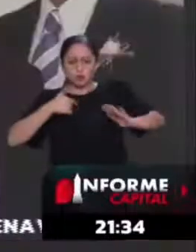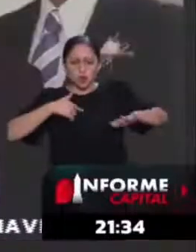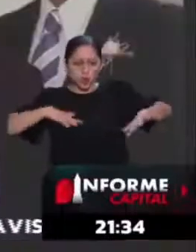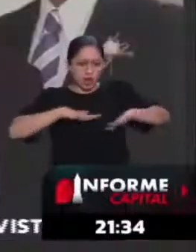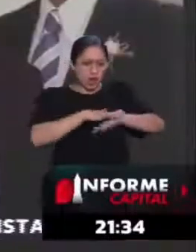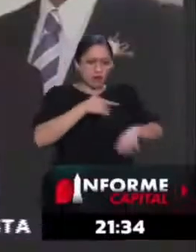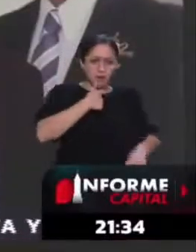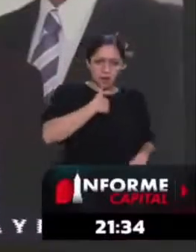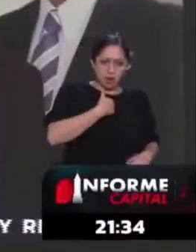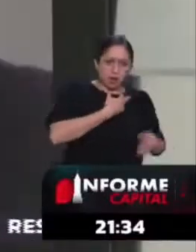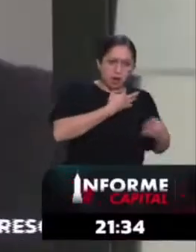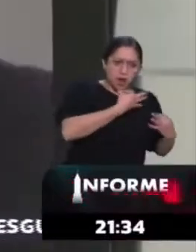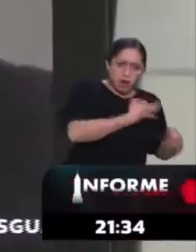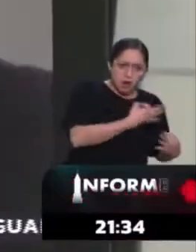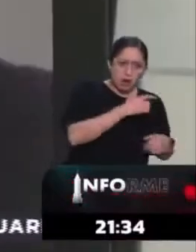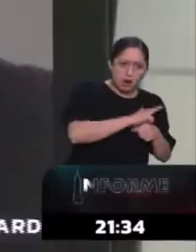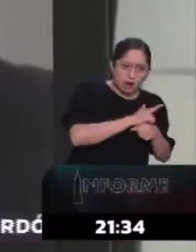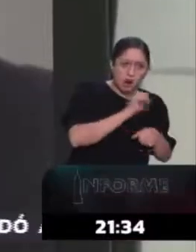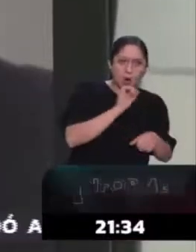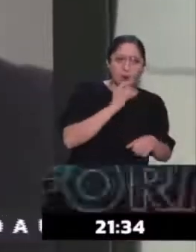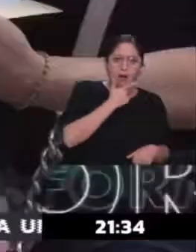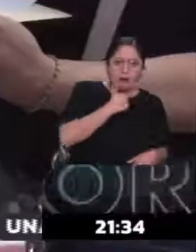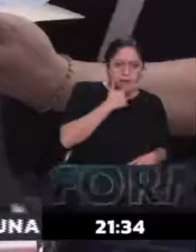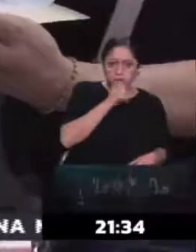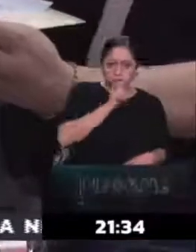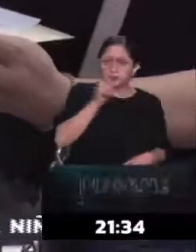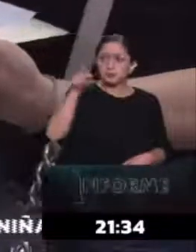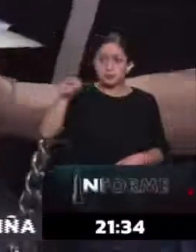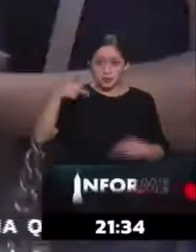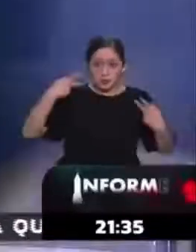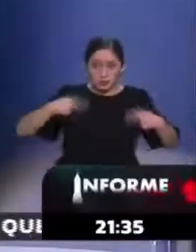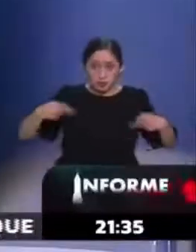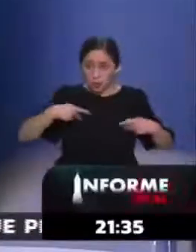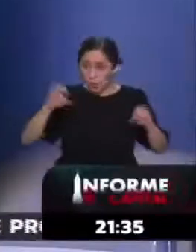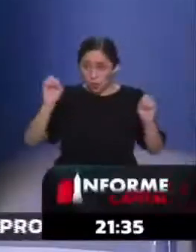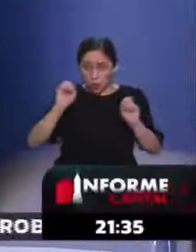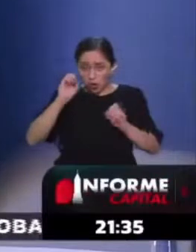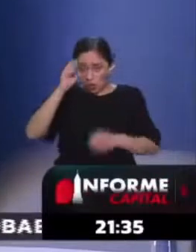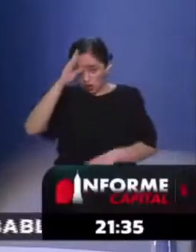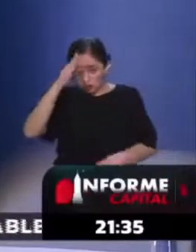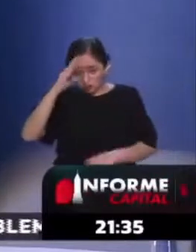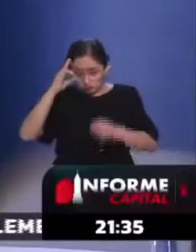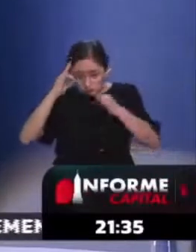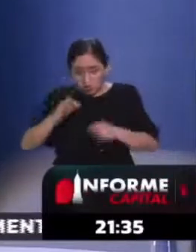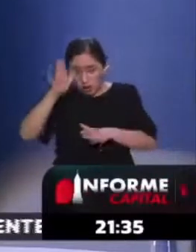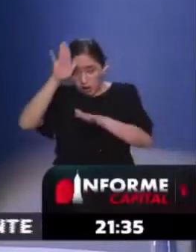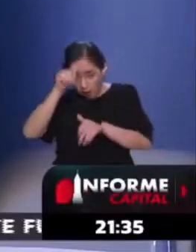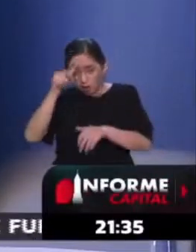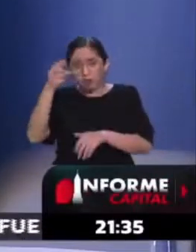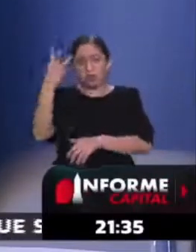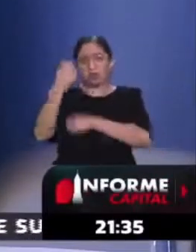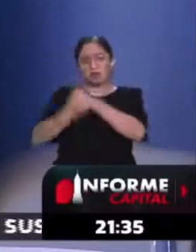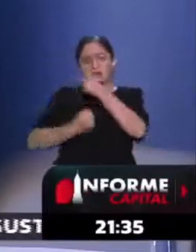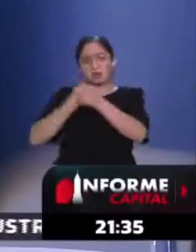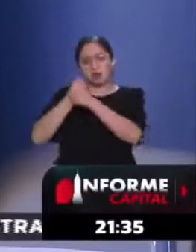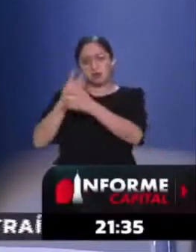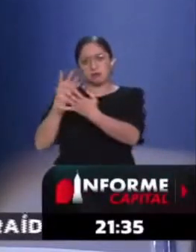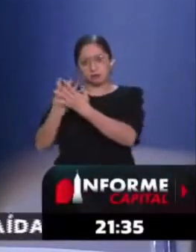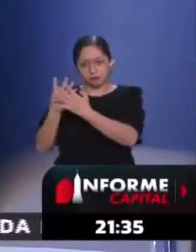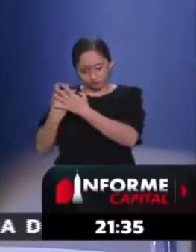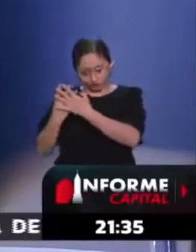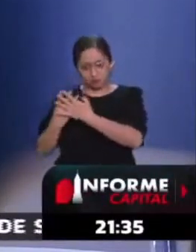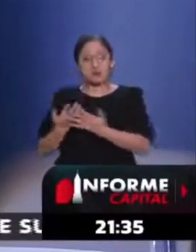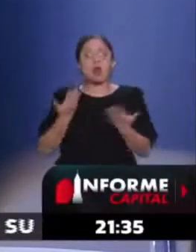quien infrinja el ordenamiento va a ser sancionado hasta con 3 años de cárcel. Y bueno, para ahondar sobre este logro para la comunidad